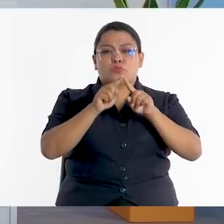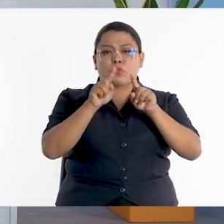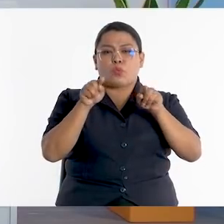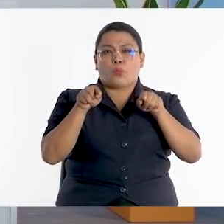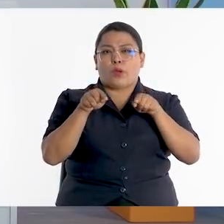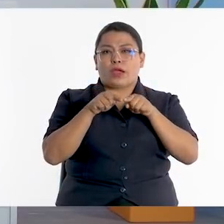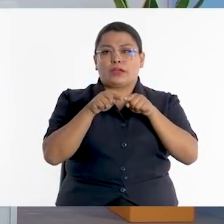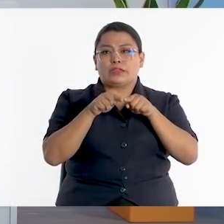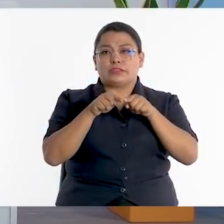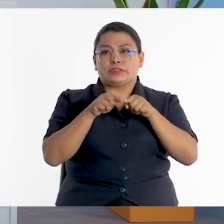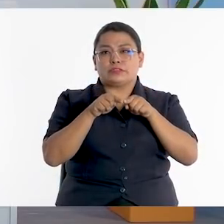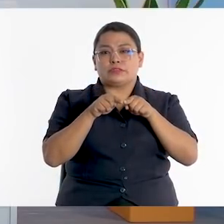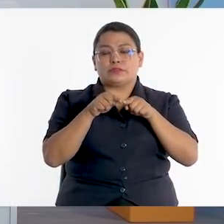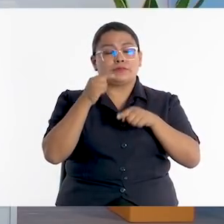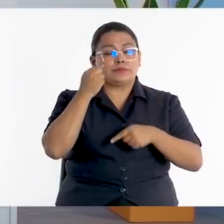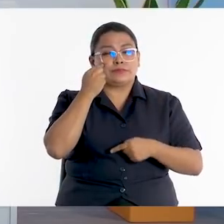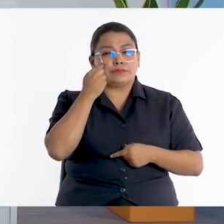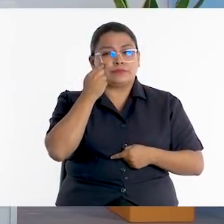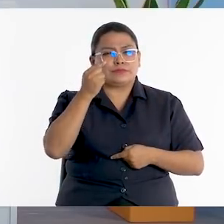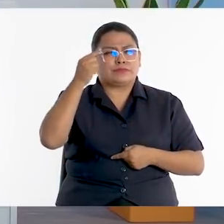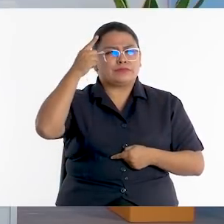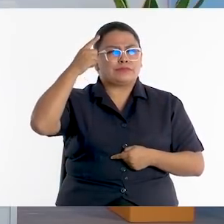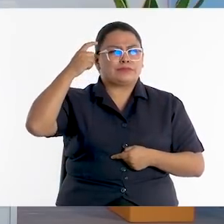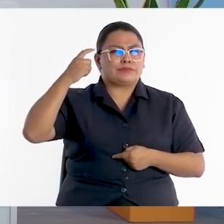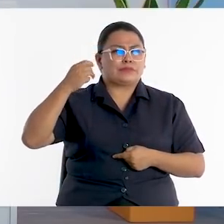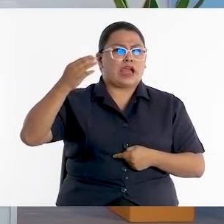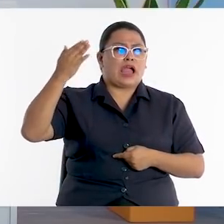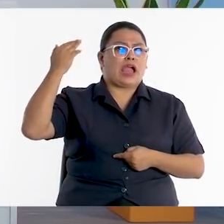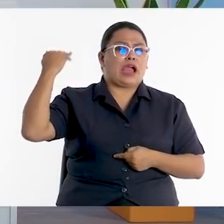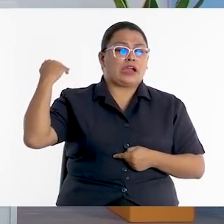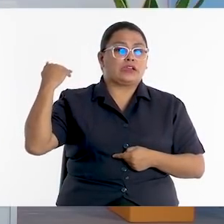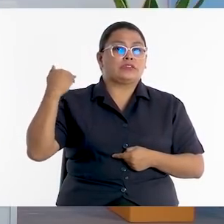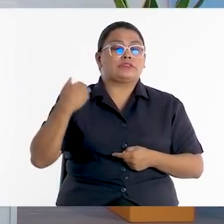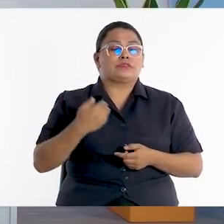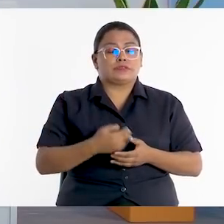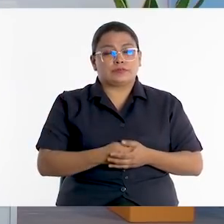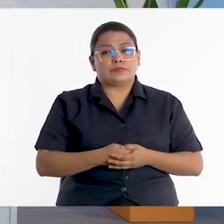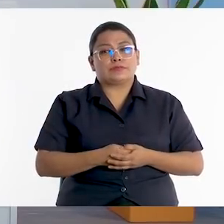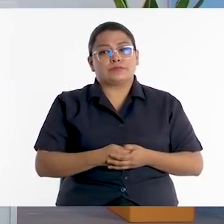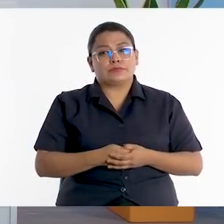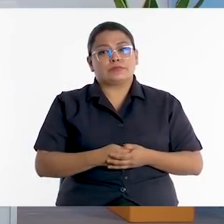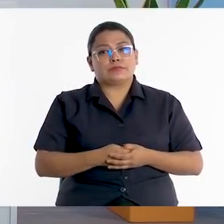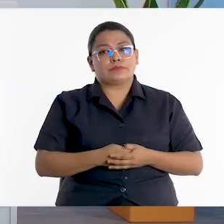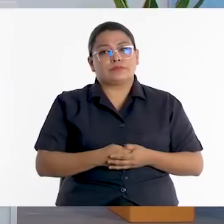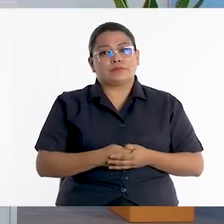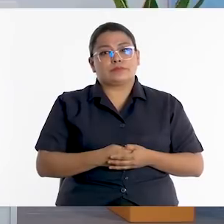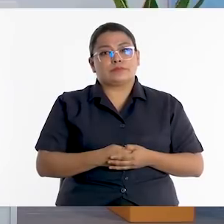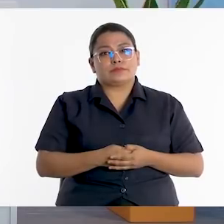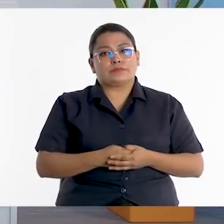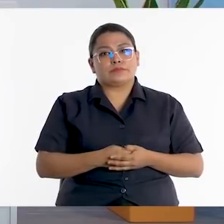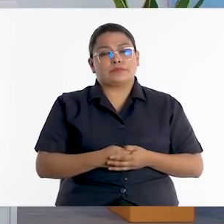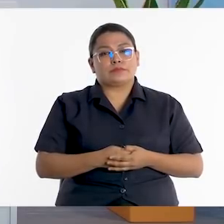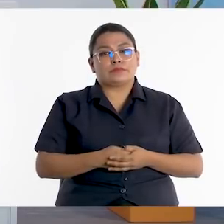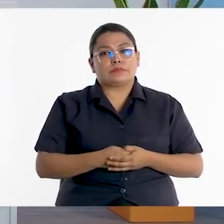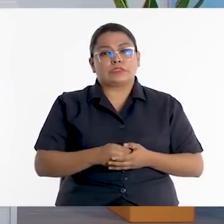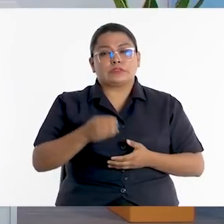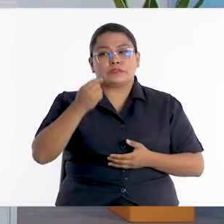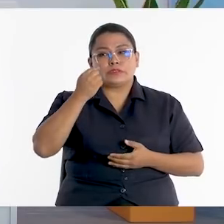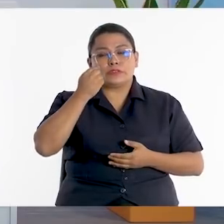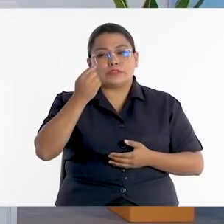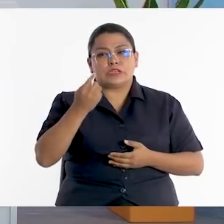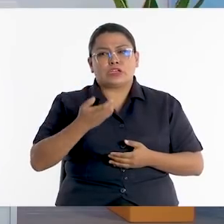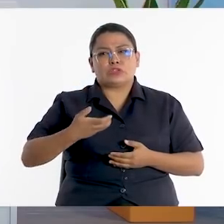cuadrito. Veamos y recordemos un poco lo que hemos hecho en casos anteriores. Si se